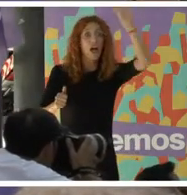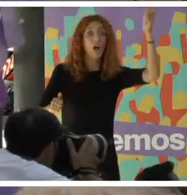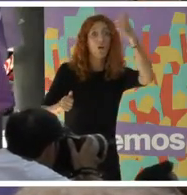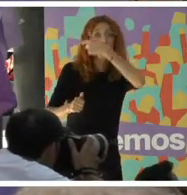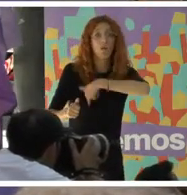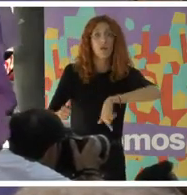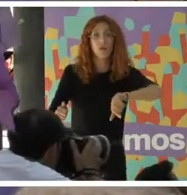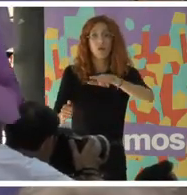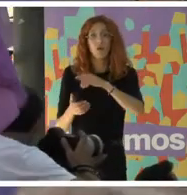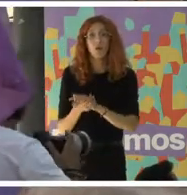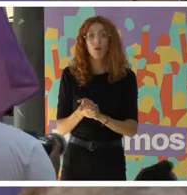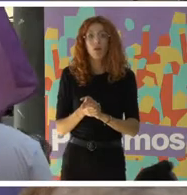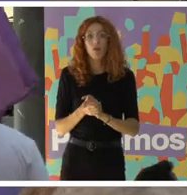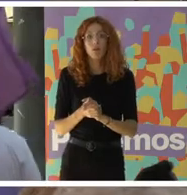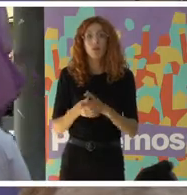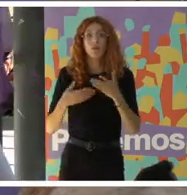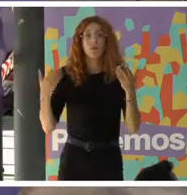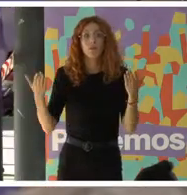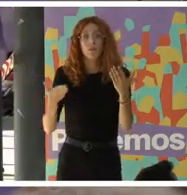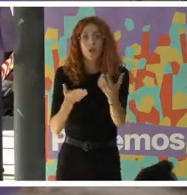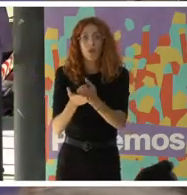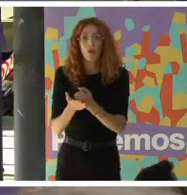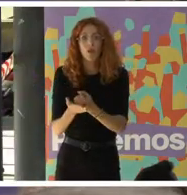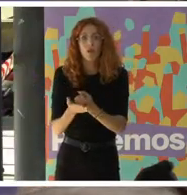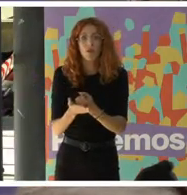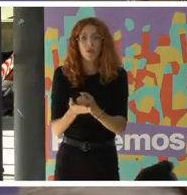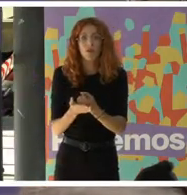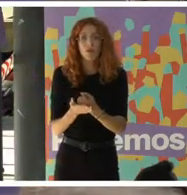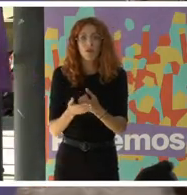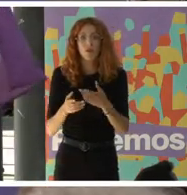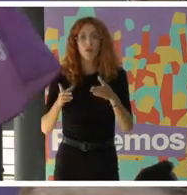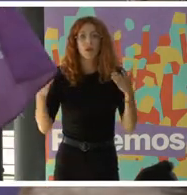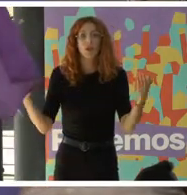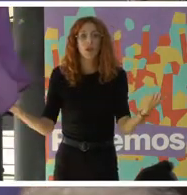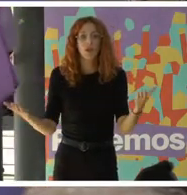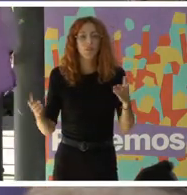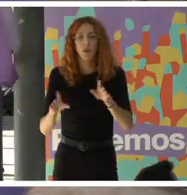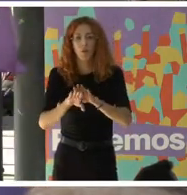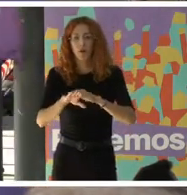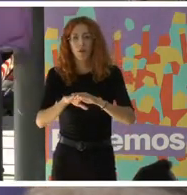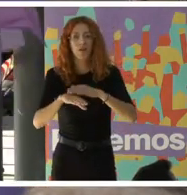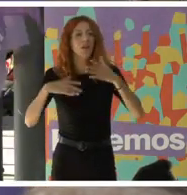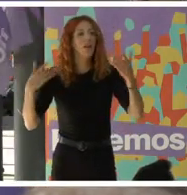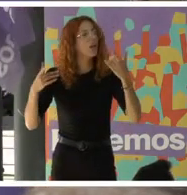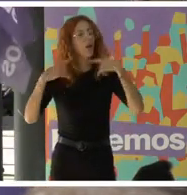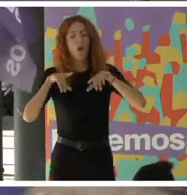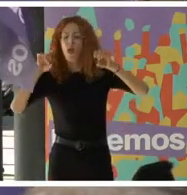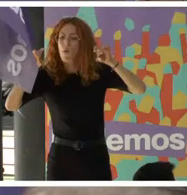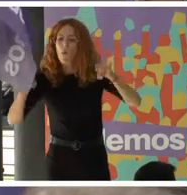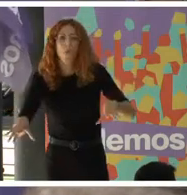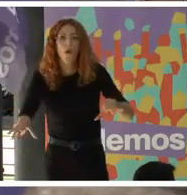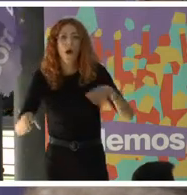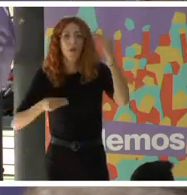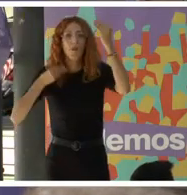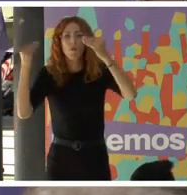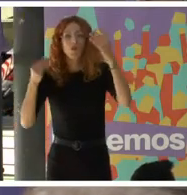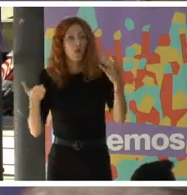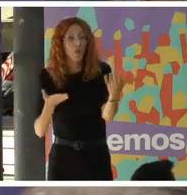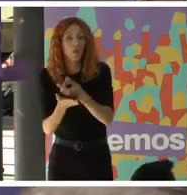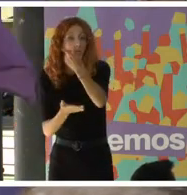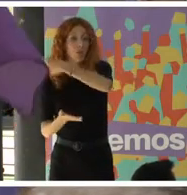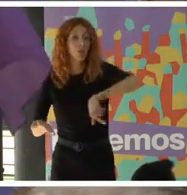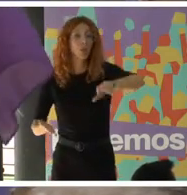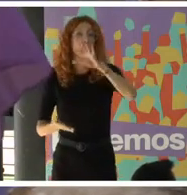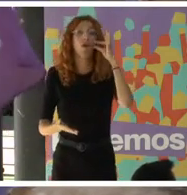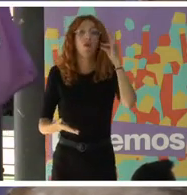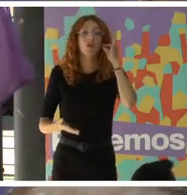que tenemos una guerra en el corazón de Europa. Y creo que es fundamental que todas juntas le digamos el